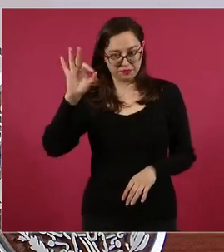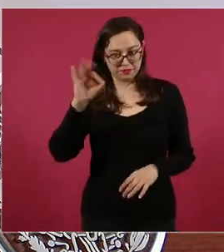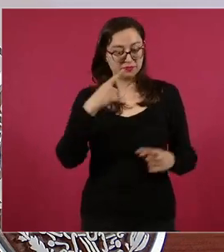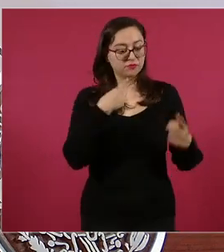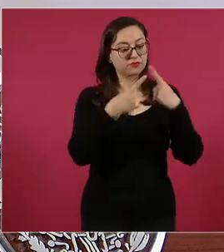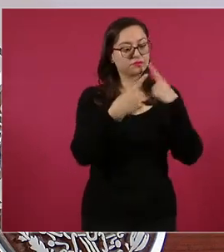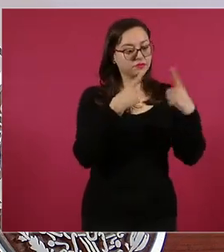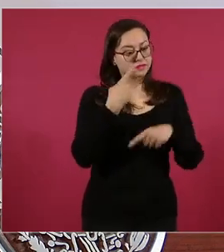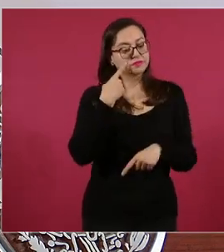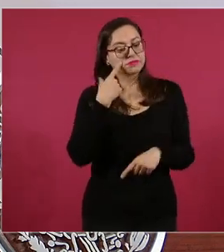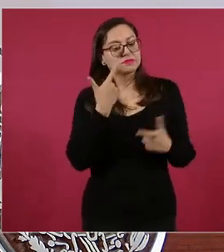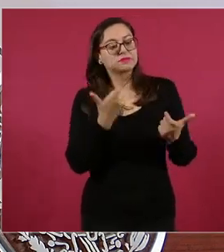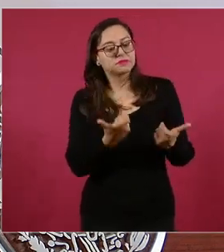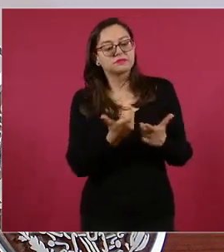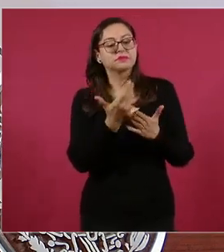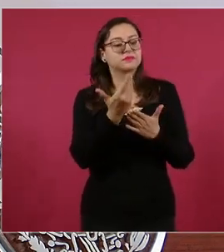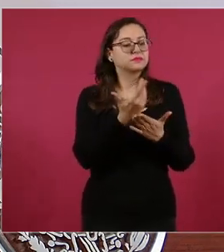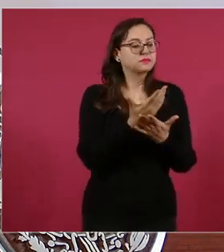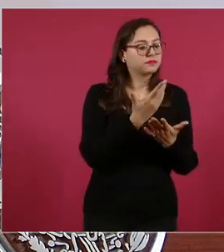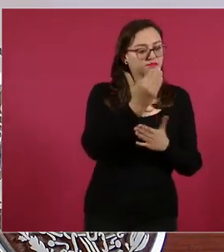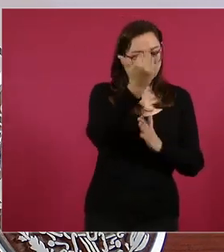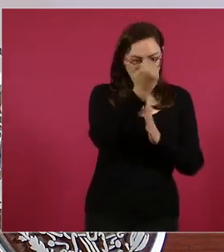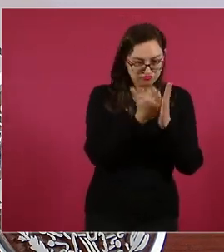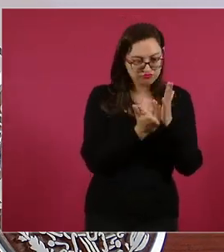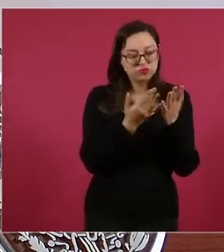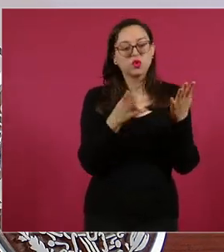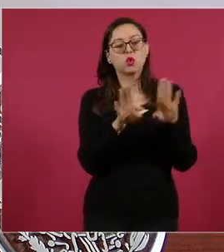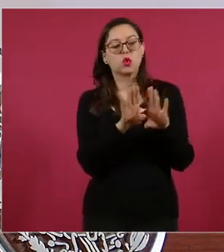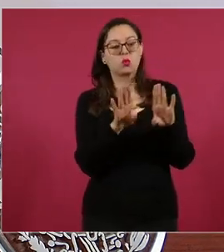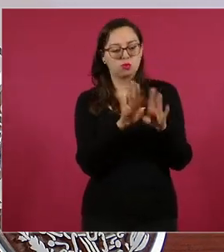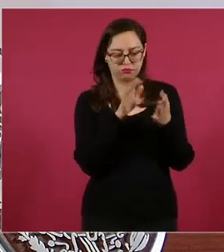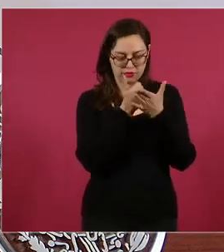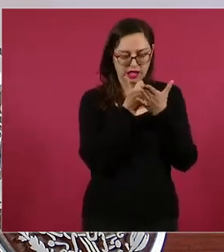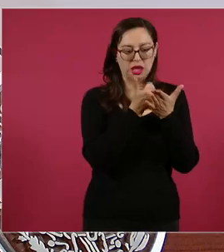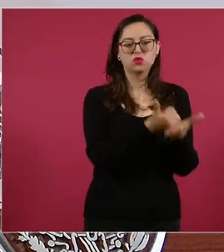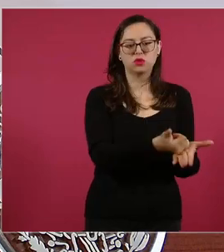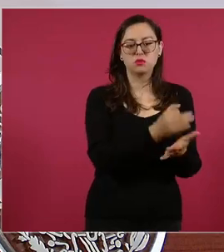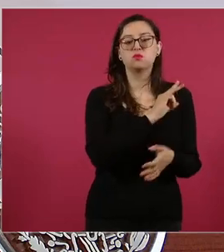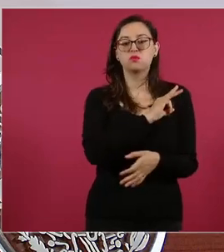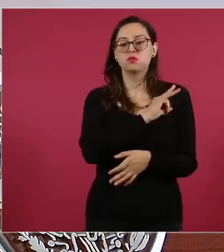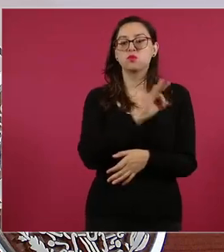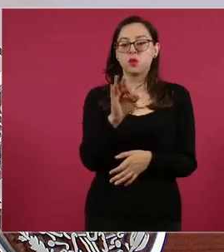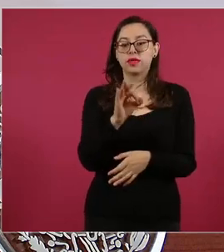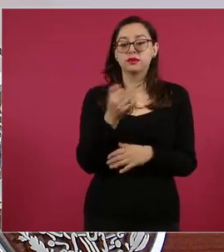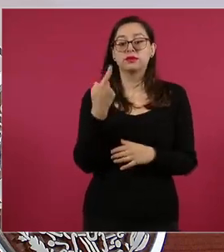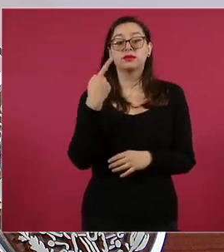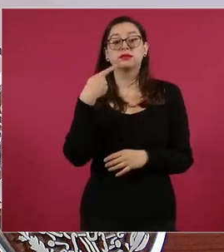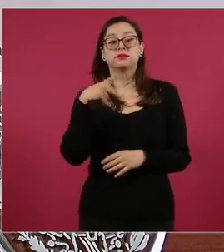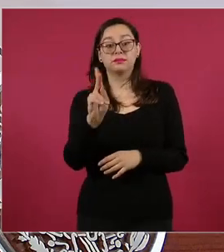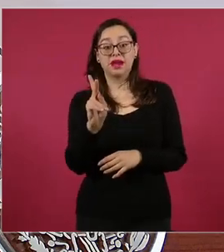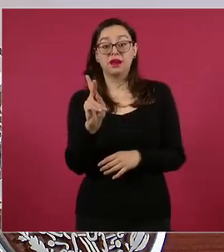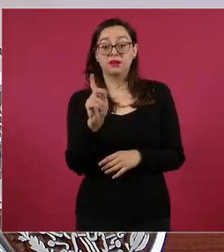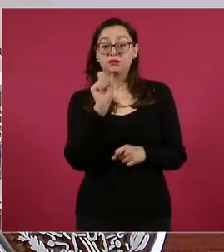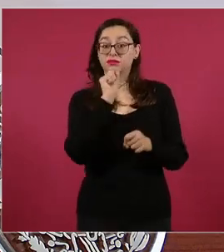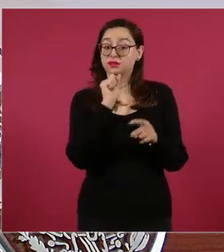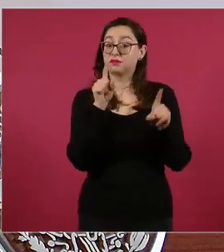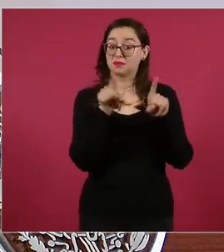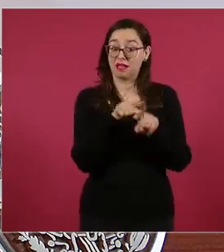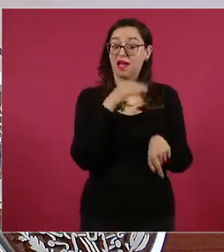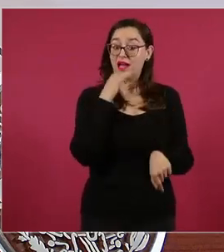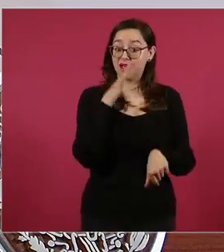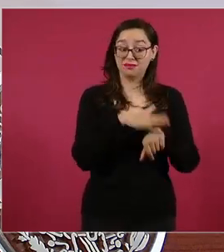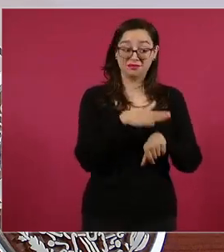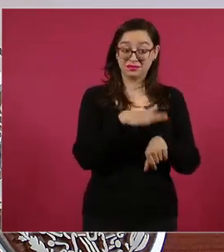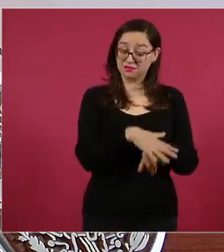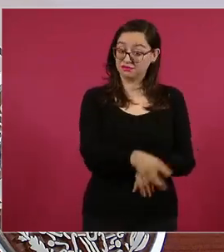sus precios y que nos digan cómo podemos ayudarles nosotros a que mejoren esas tarifas, pero también ser muy exigentes para que